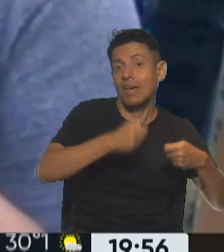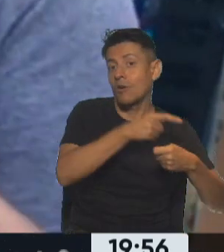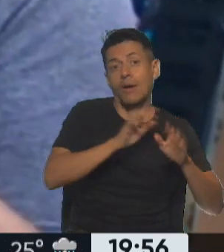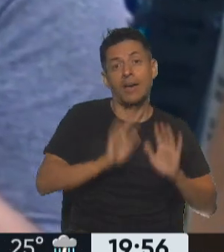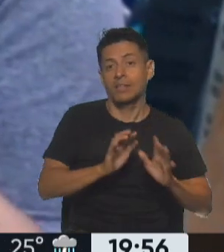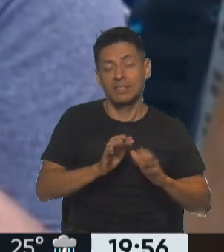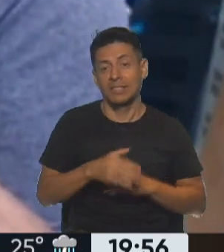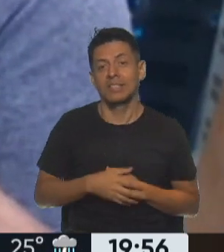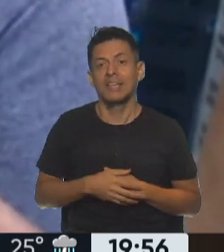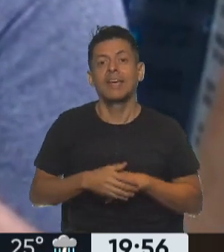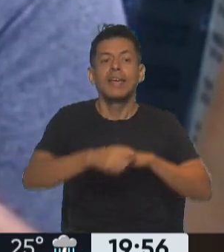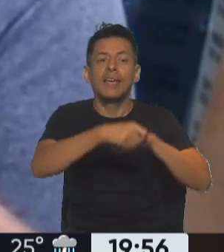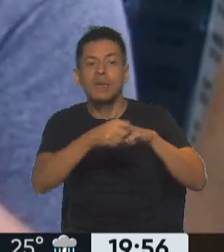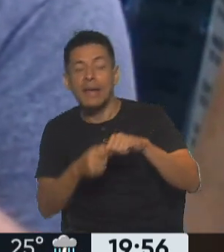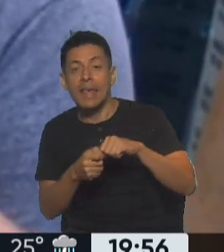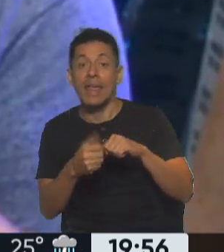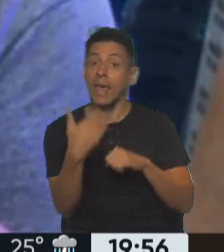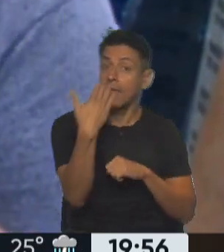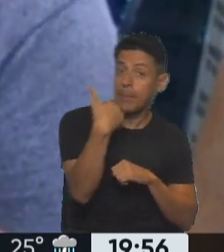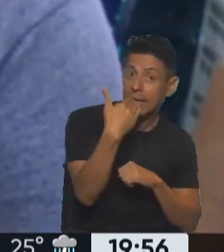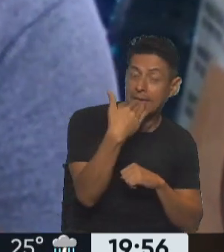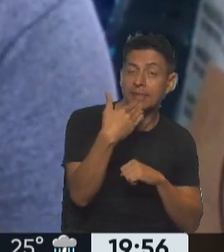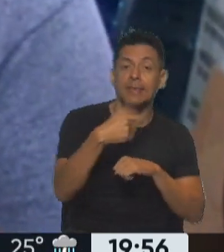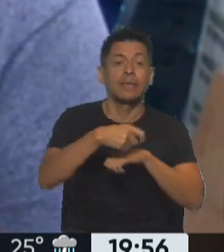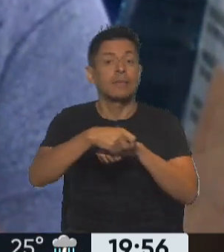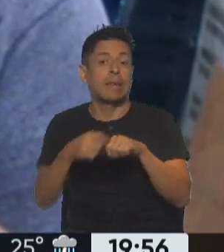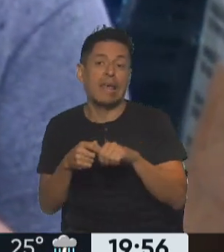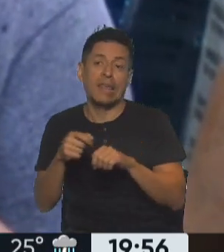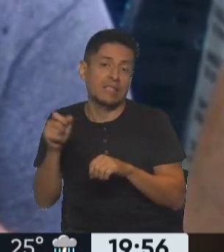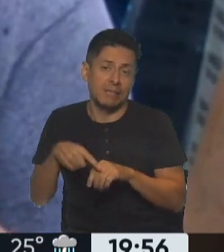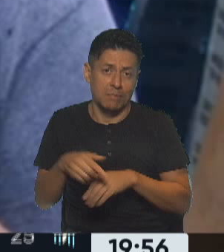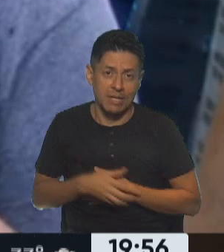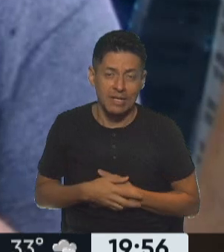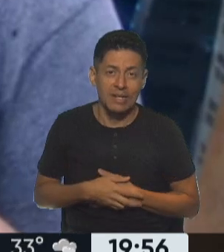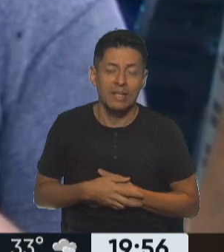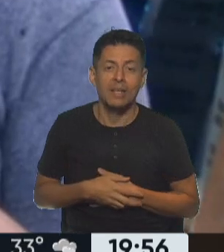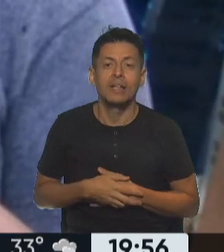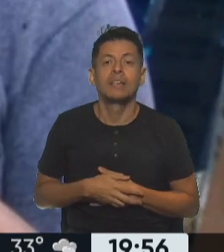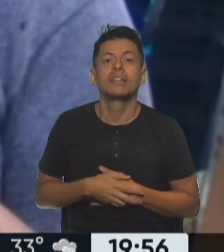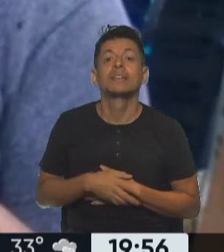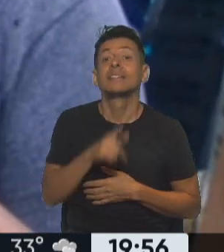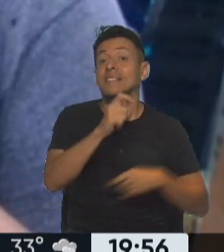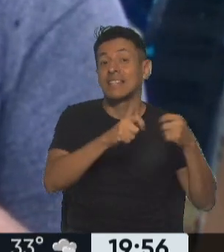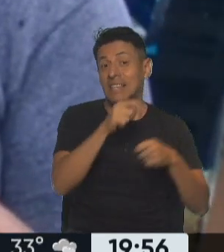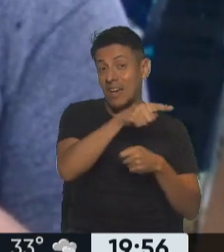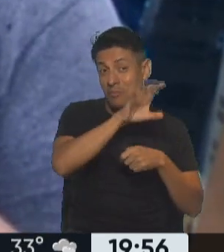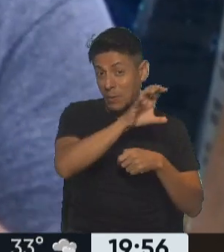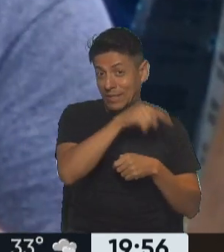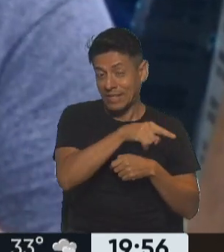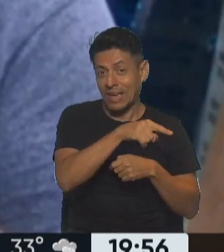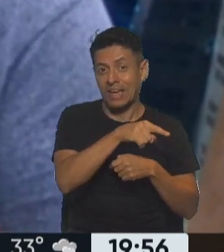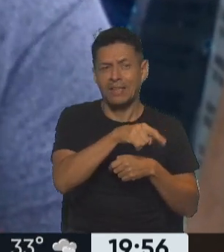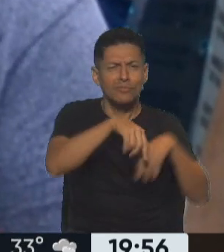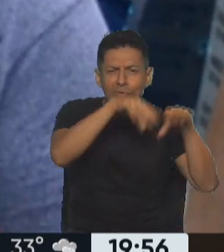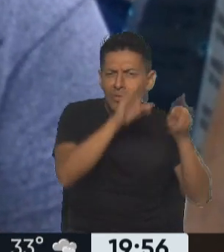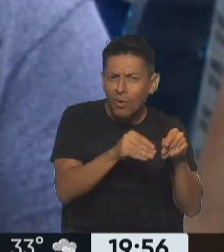Hay empanada picante, empanada simple. Toda la parte de Santiago llevemos en lo